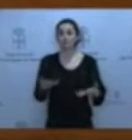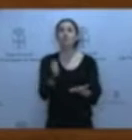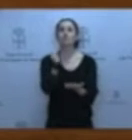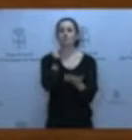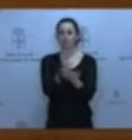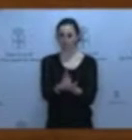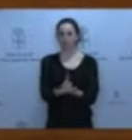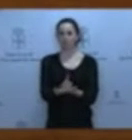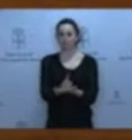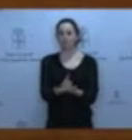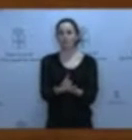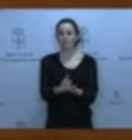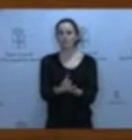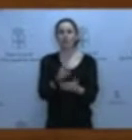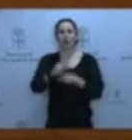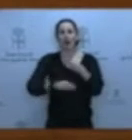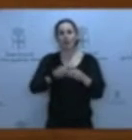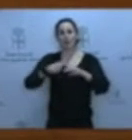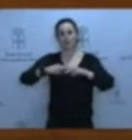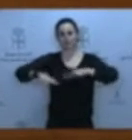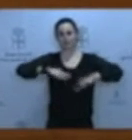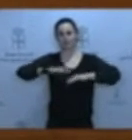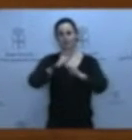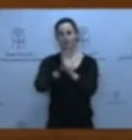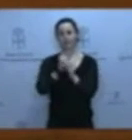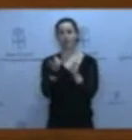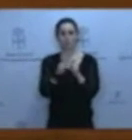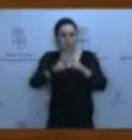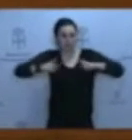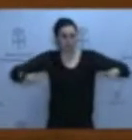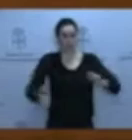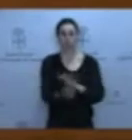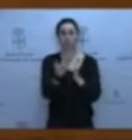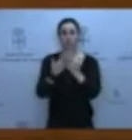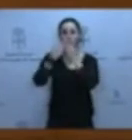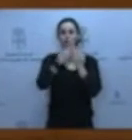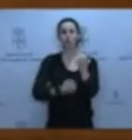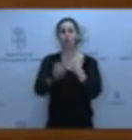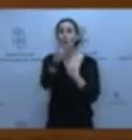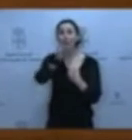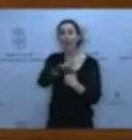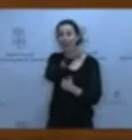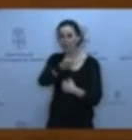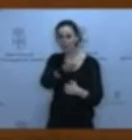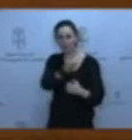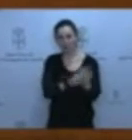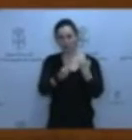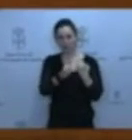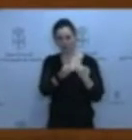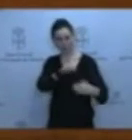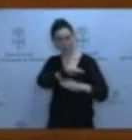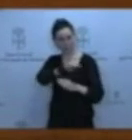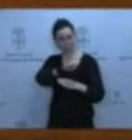Apostaban por realizar políticas activas de empleo, con un estudio económico de que cada euro invertido en políticas activas de empleo al